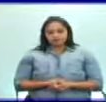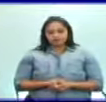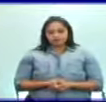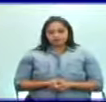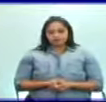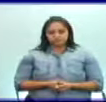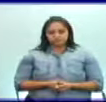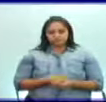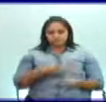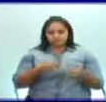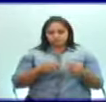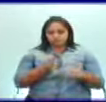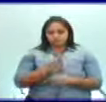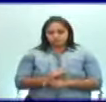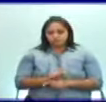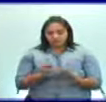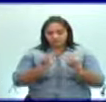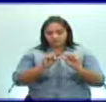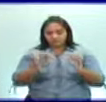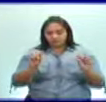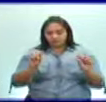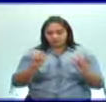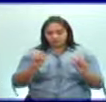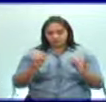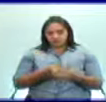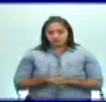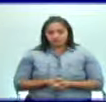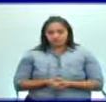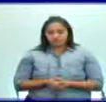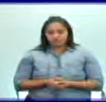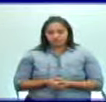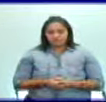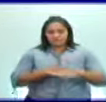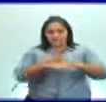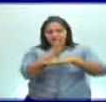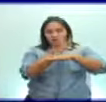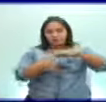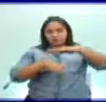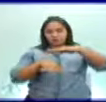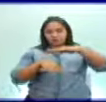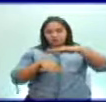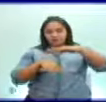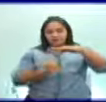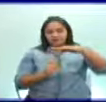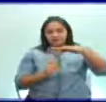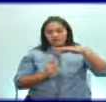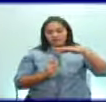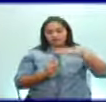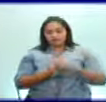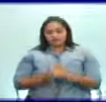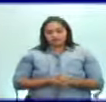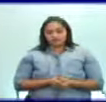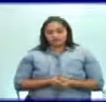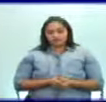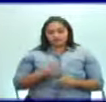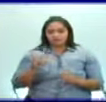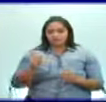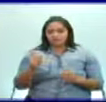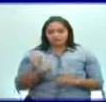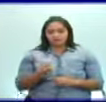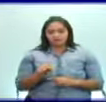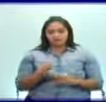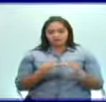exponencial, miren, va a cortar al eje X, o sea, sería el 0 de esa función, en un valor. Siempre que esté por encima, como resumen, por